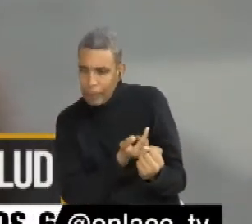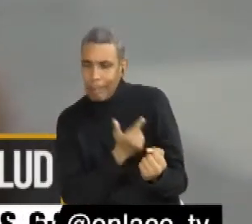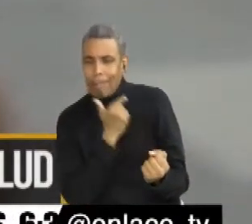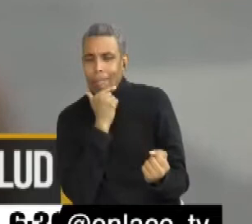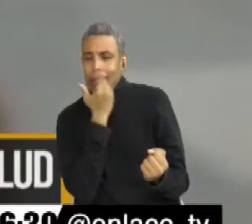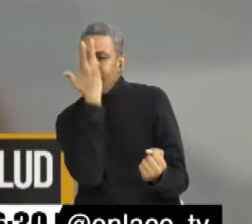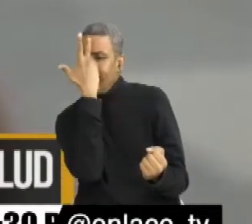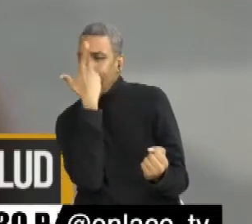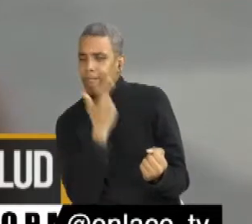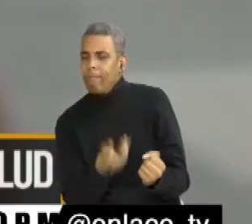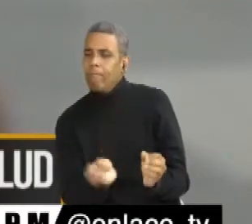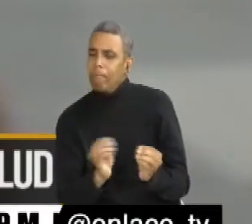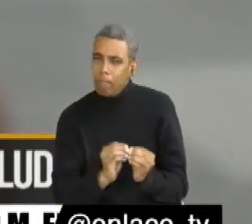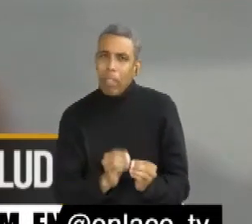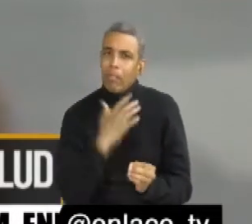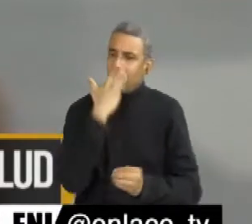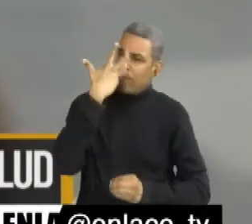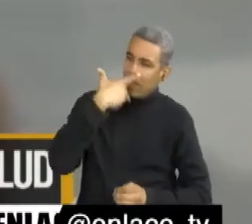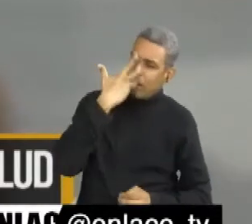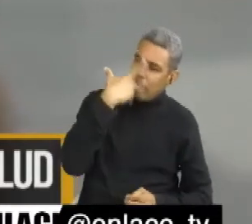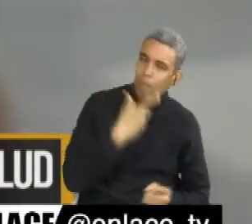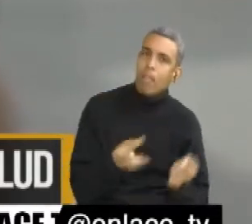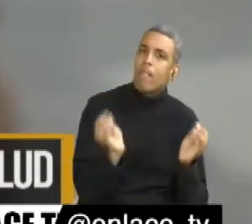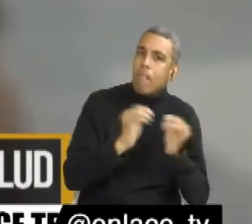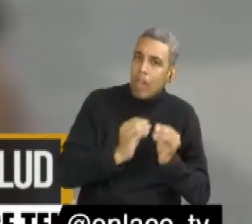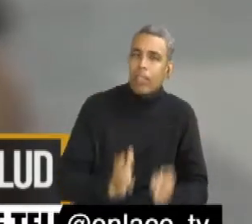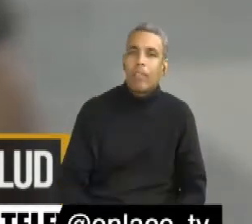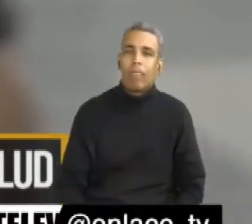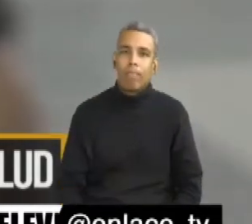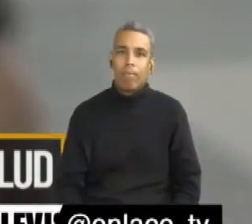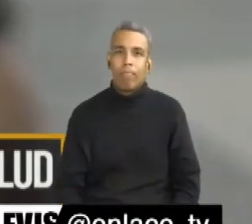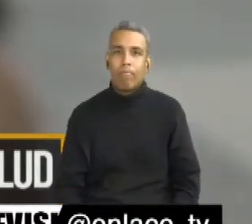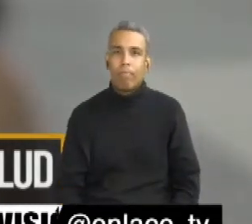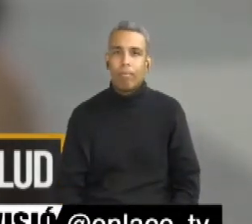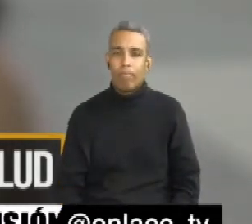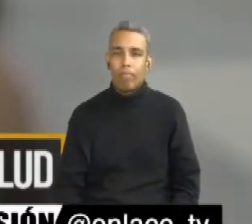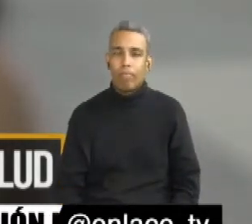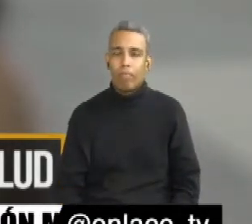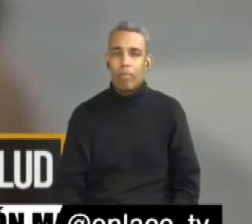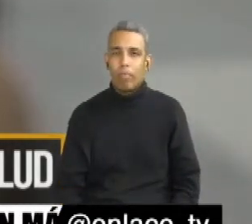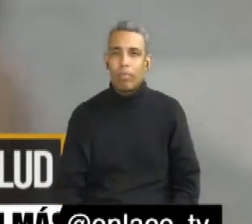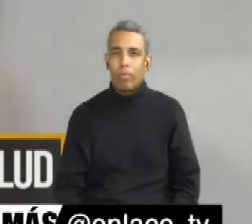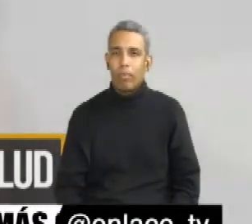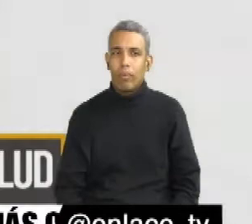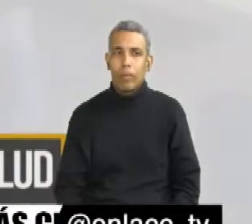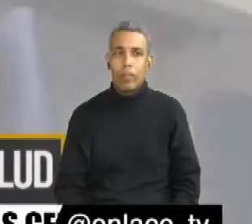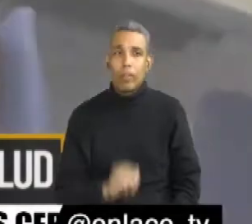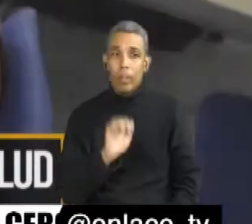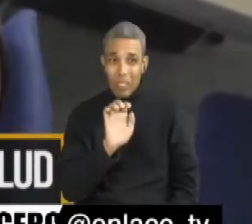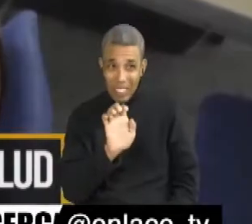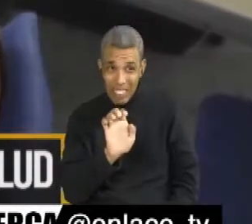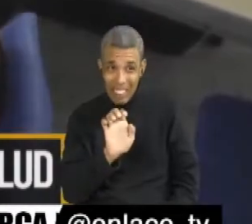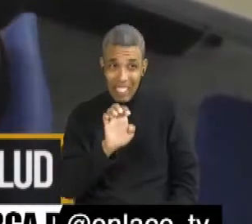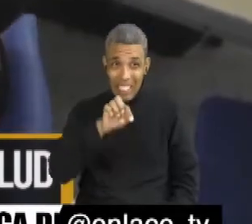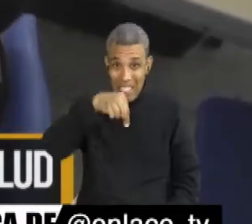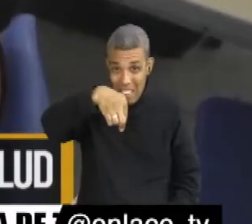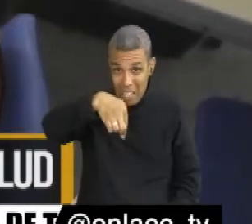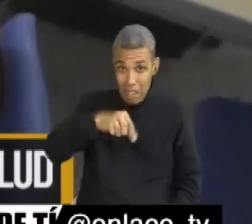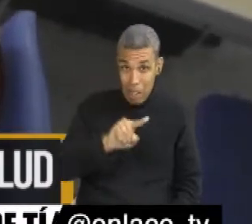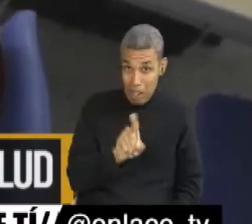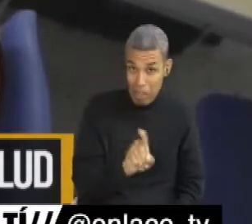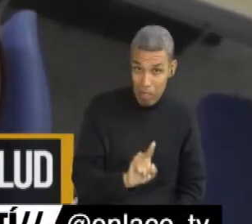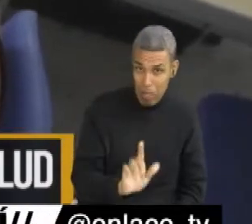él se verifica qué es lo que tiene que hacer. Y con cuestión de lo de la EPS, pues ellos a mí no